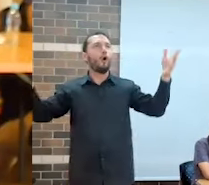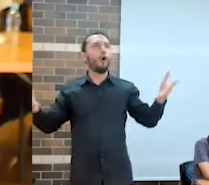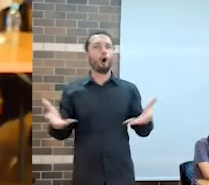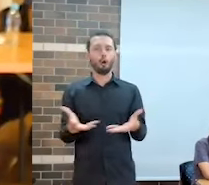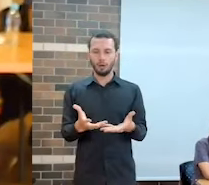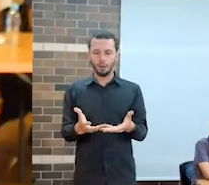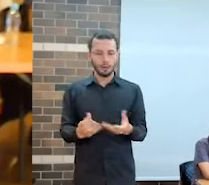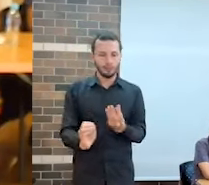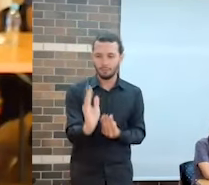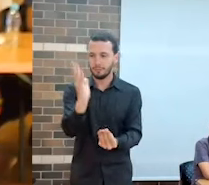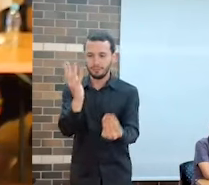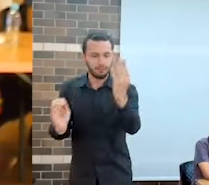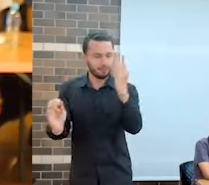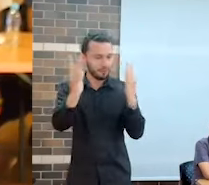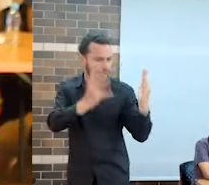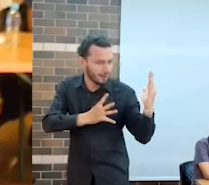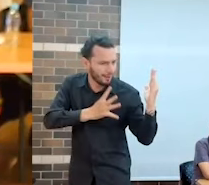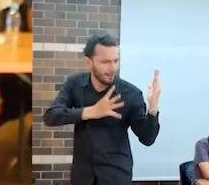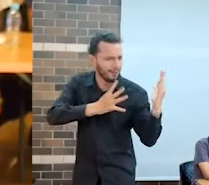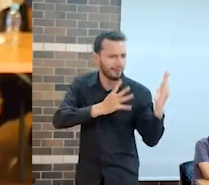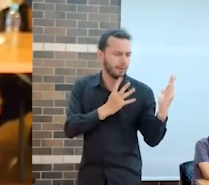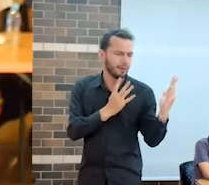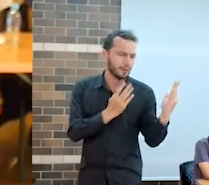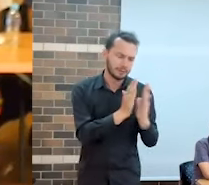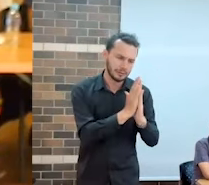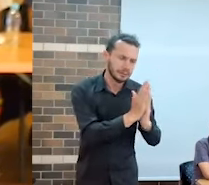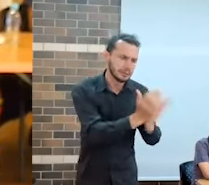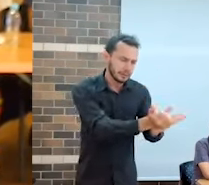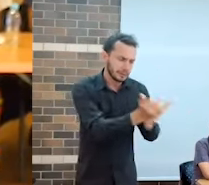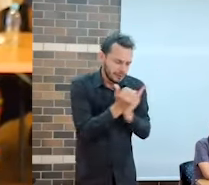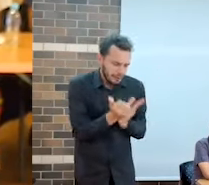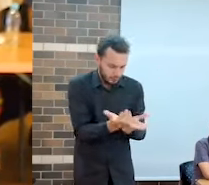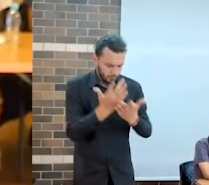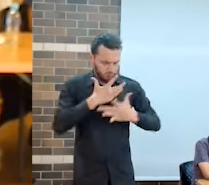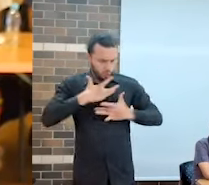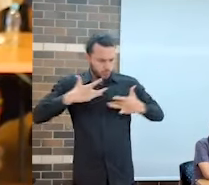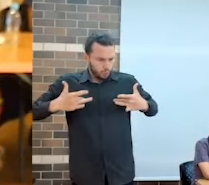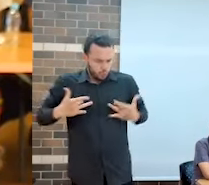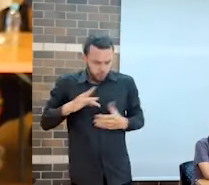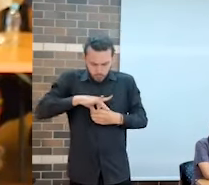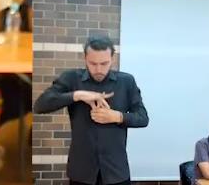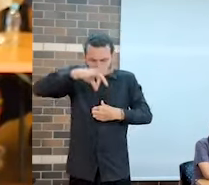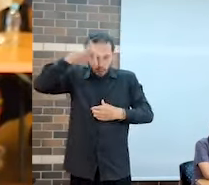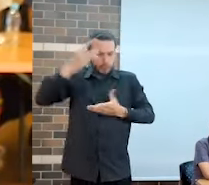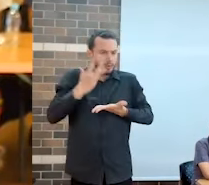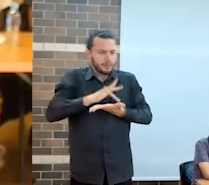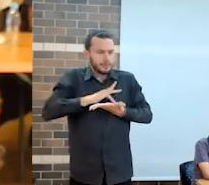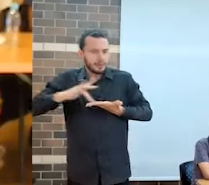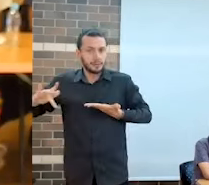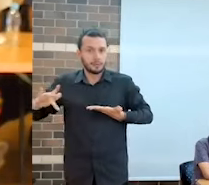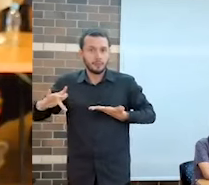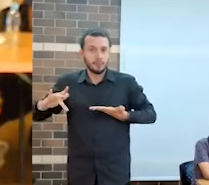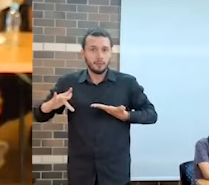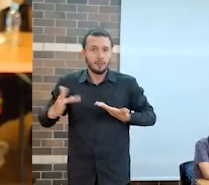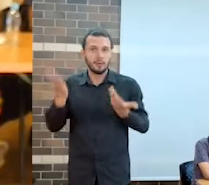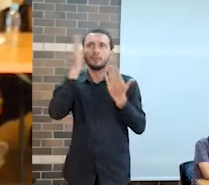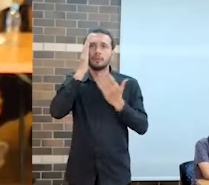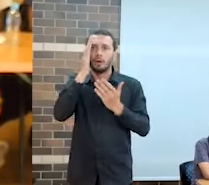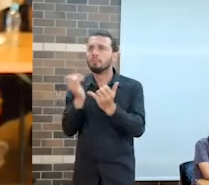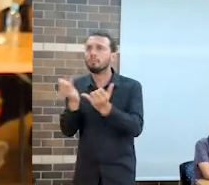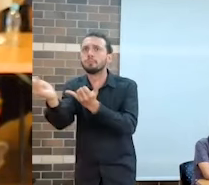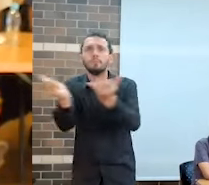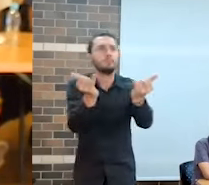y permitirles que sanaran nuestro cuerpo y alma, por reconocer que hay espíritu en todo y